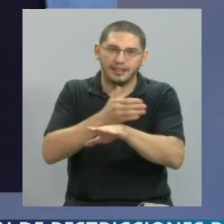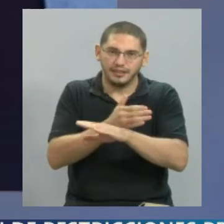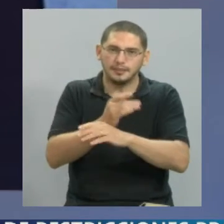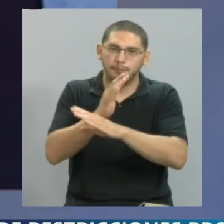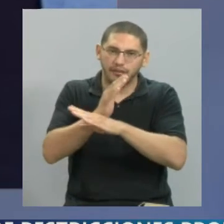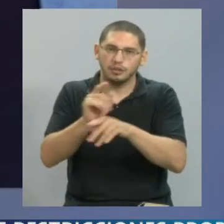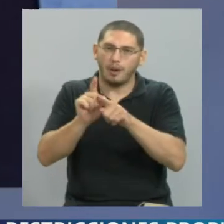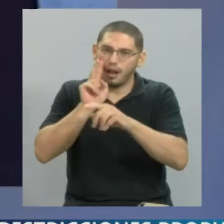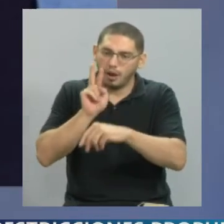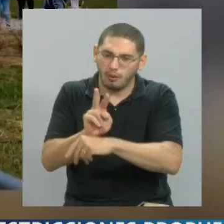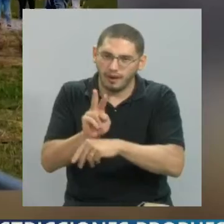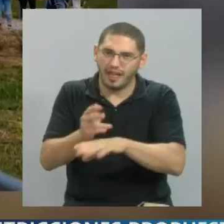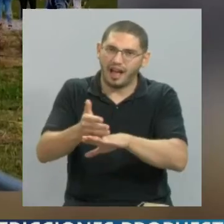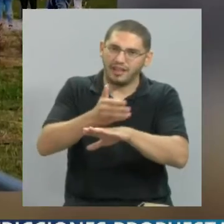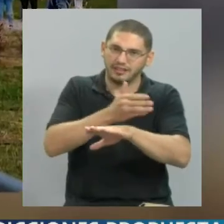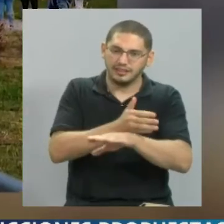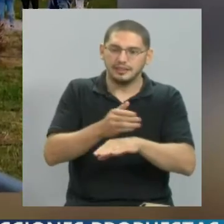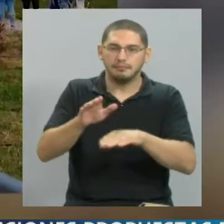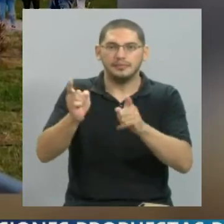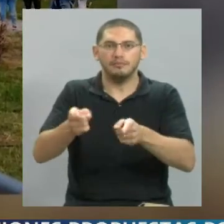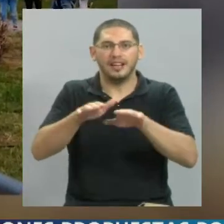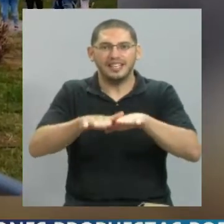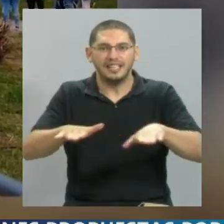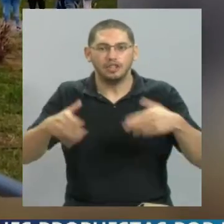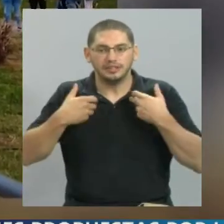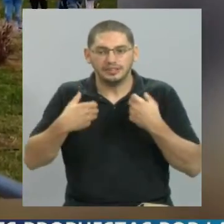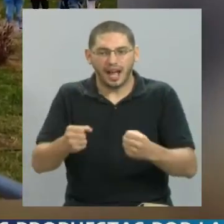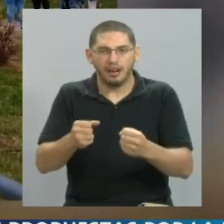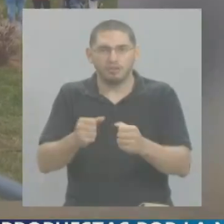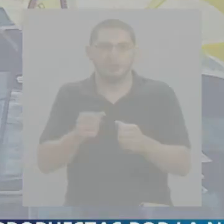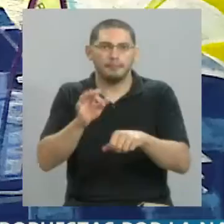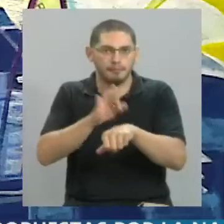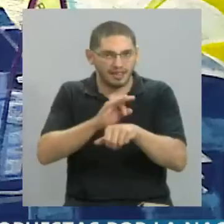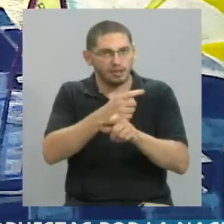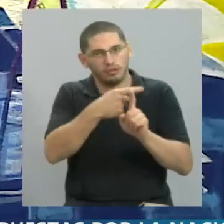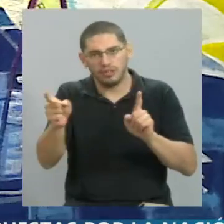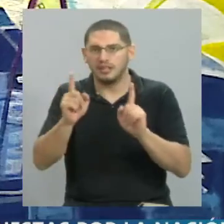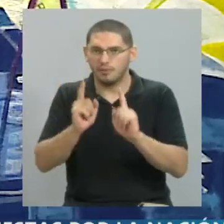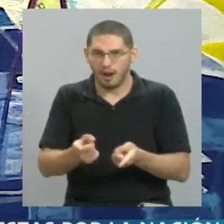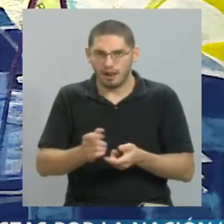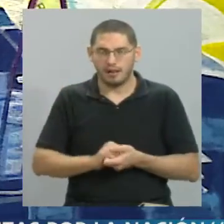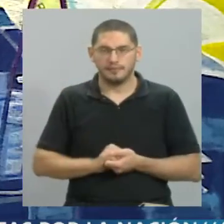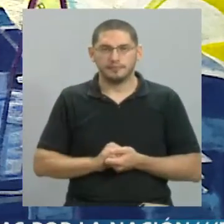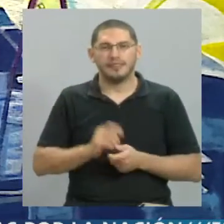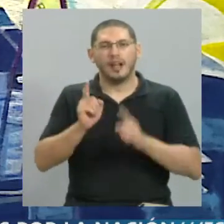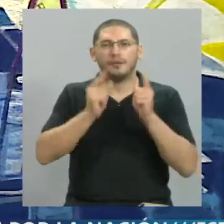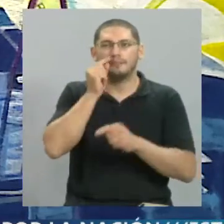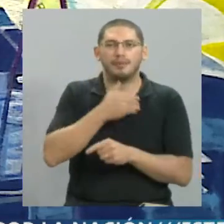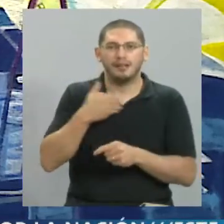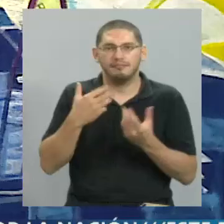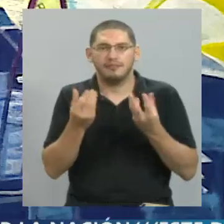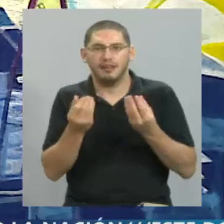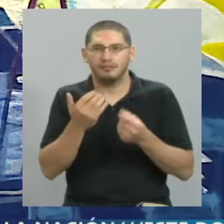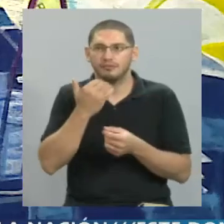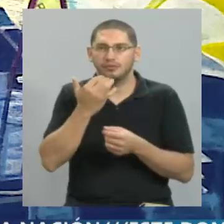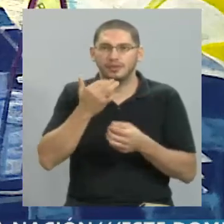prevención. Eso se hace en la consulta del niño sano. También hay muchos mamás y papás que por ahí tienen miedo o no están muy bien informados